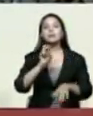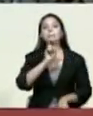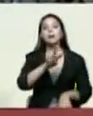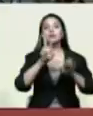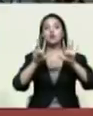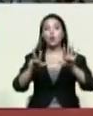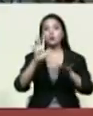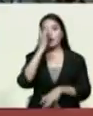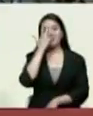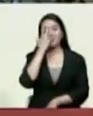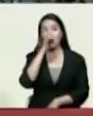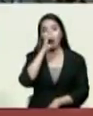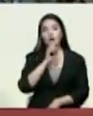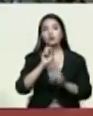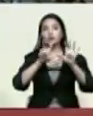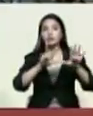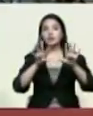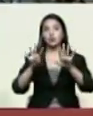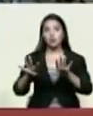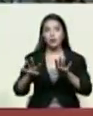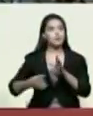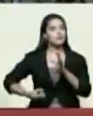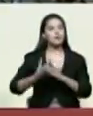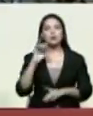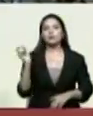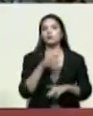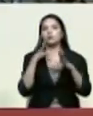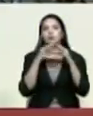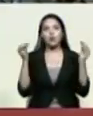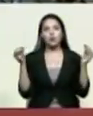89. Y salimos.